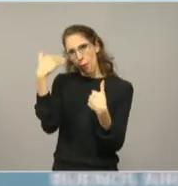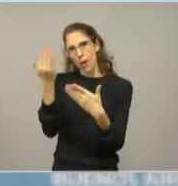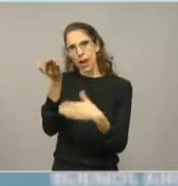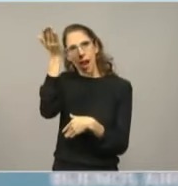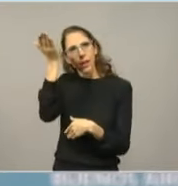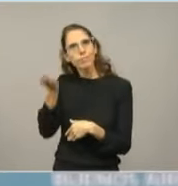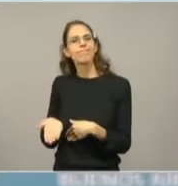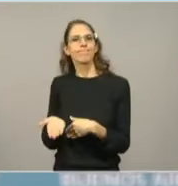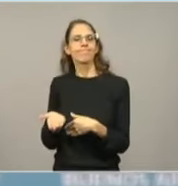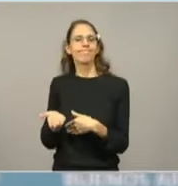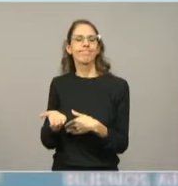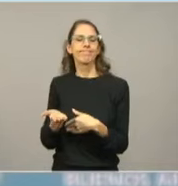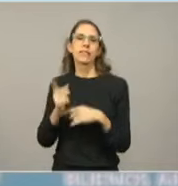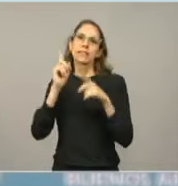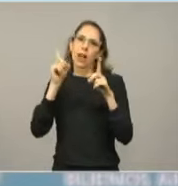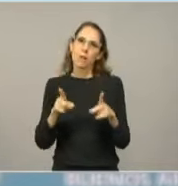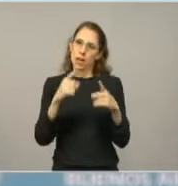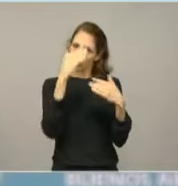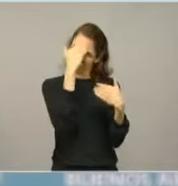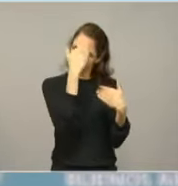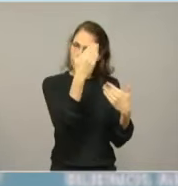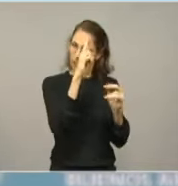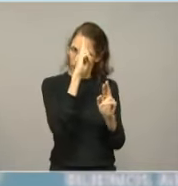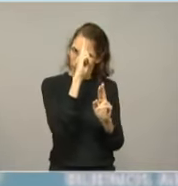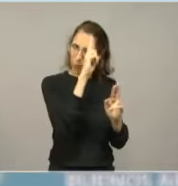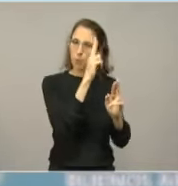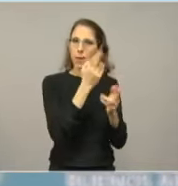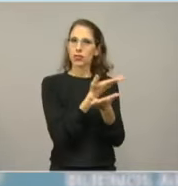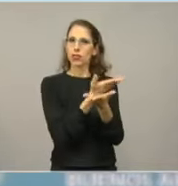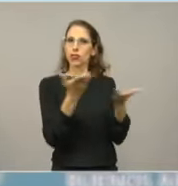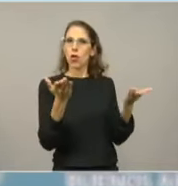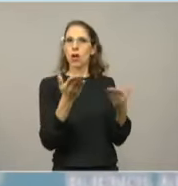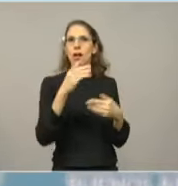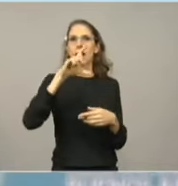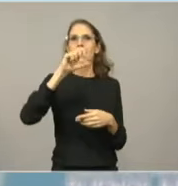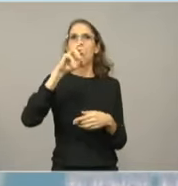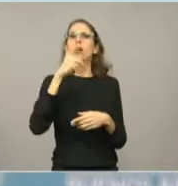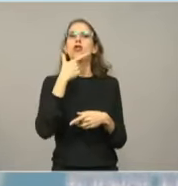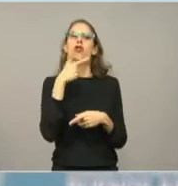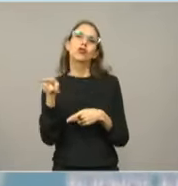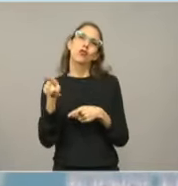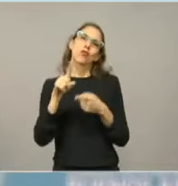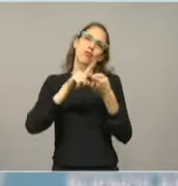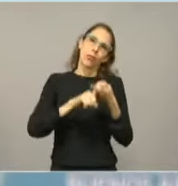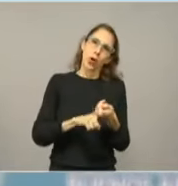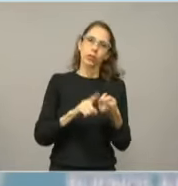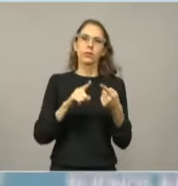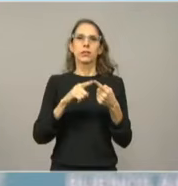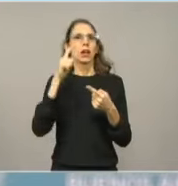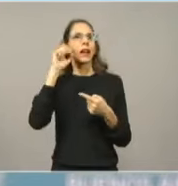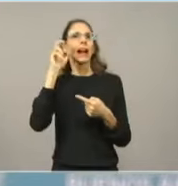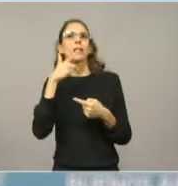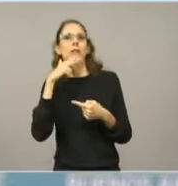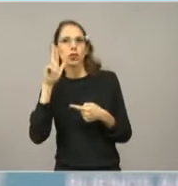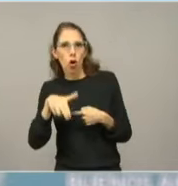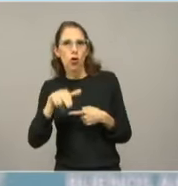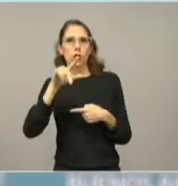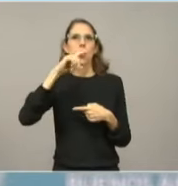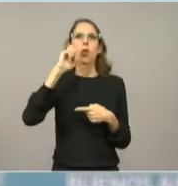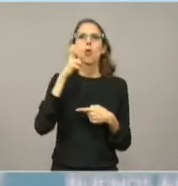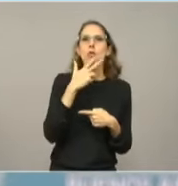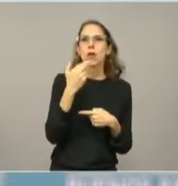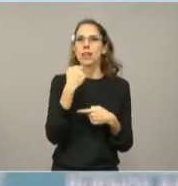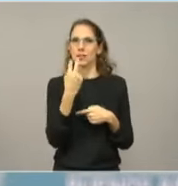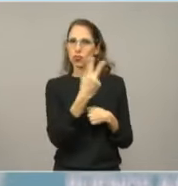ella y y enviar los saludos como corresponde a Bueno a Carlos su compañero a Gastón y a Lucas a sus hijos y